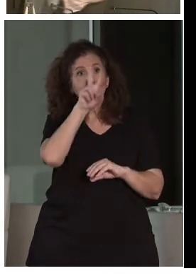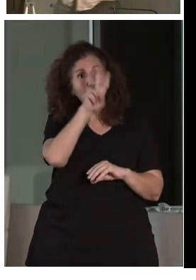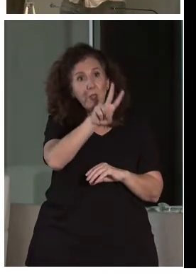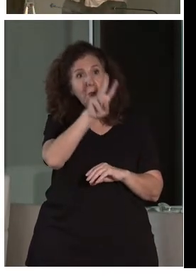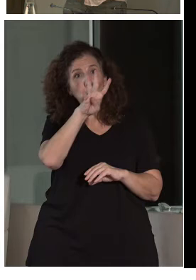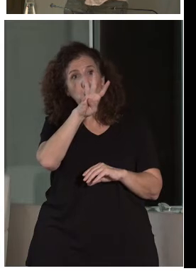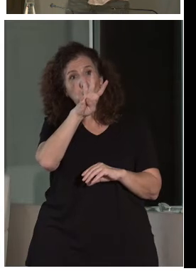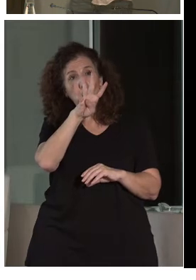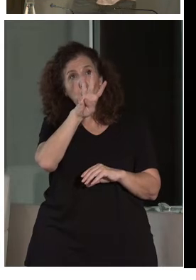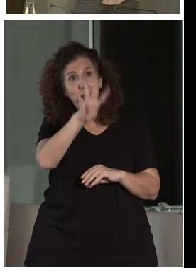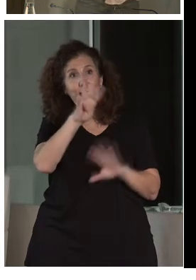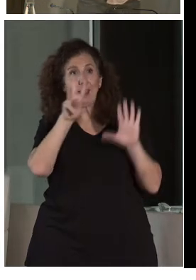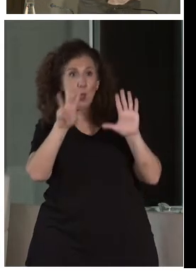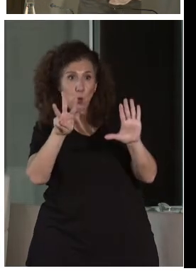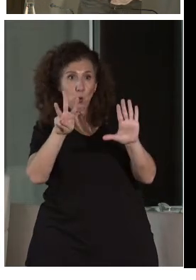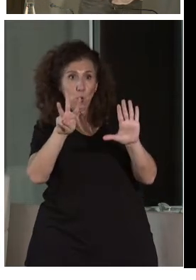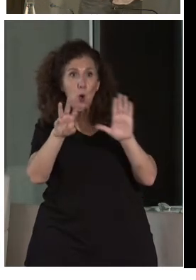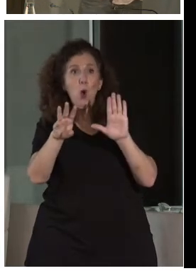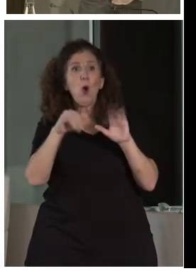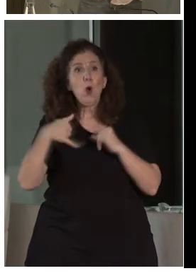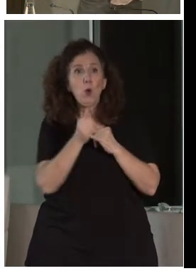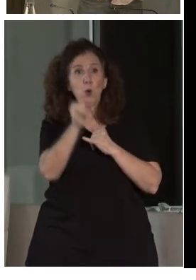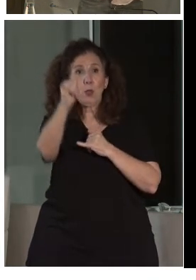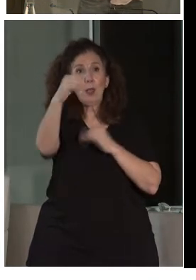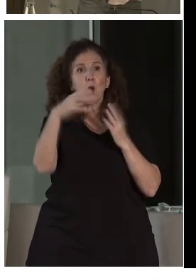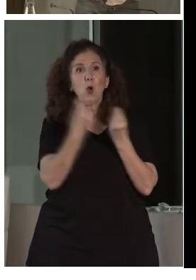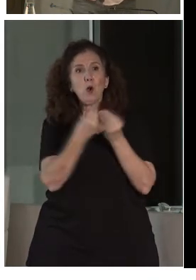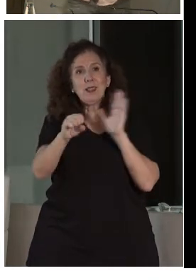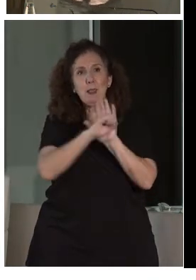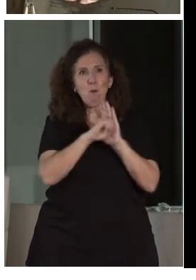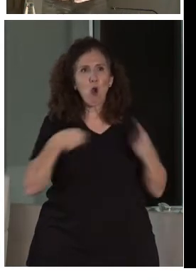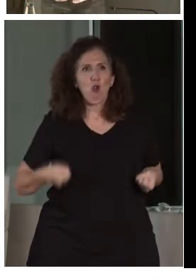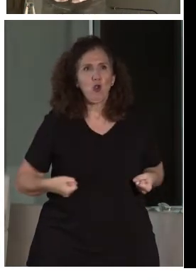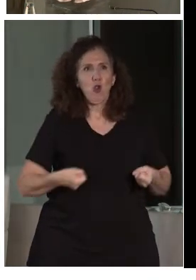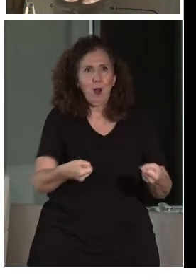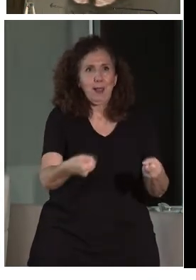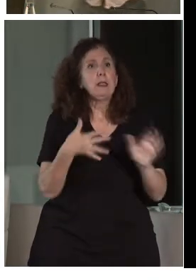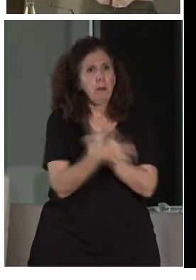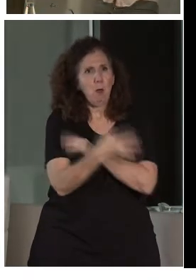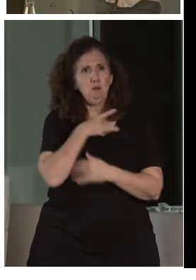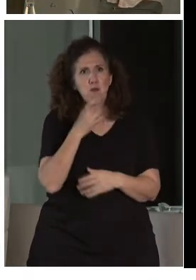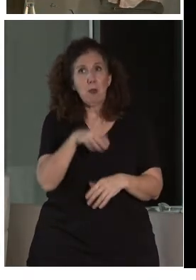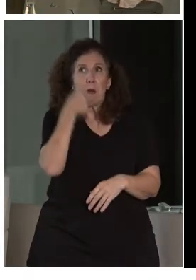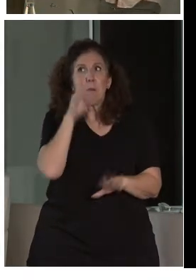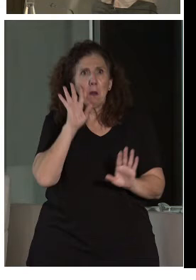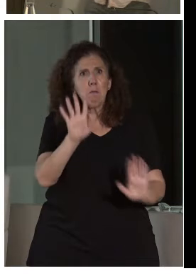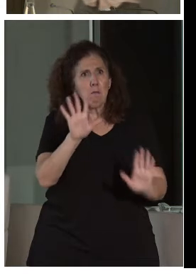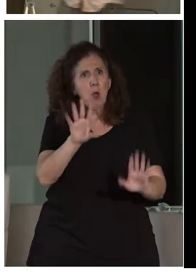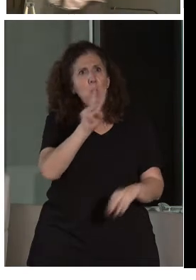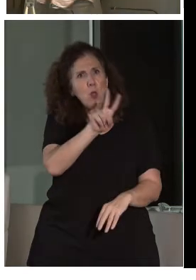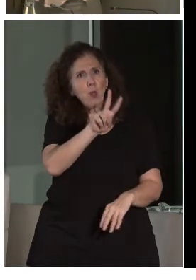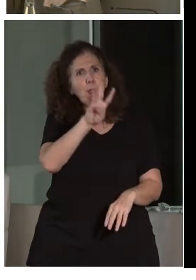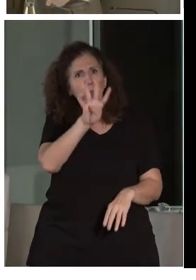248 rutas que ya tienen ese símbolo, que es el símbolo de la Joelet. ¿Vale? No quiero decir que no pueda haber más, desde luego que pueda haber más, pero bueno, por lo menos